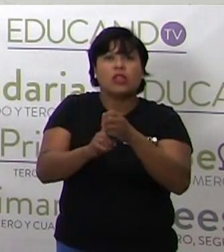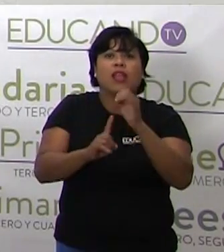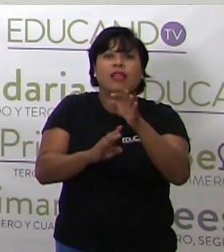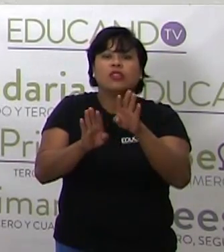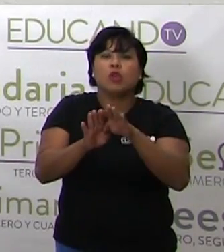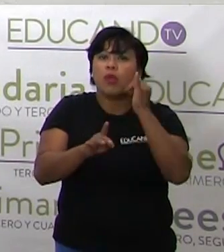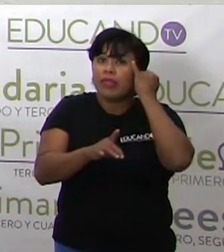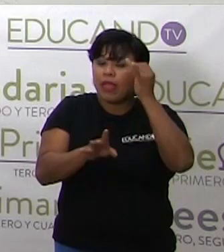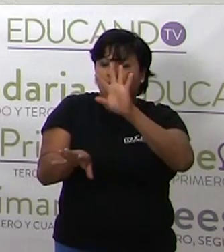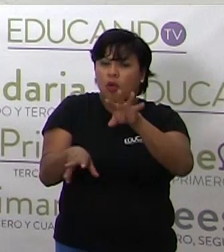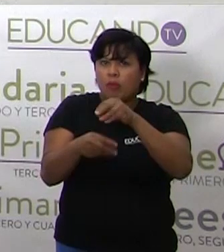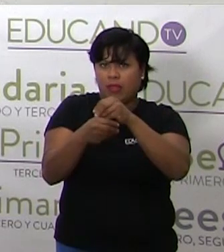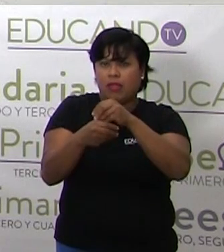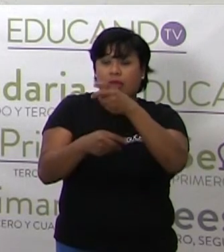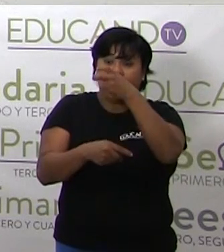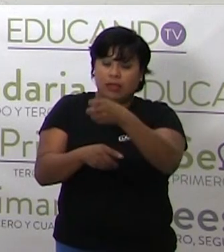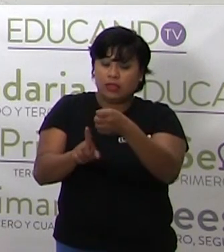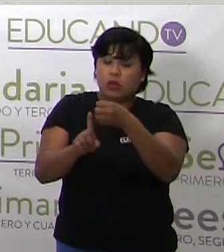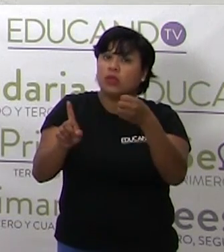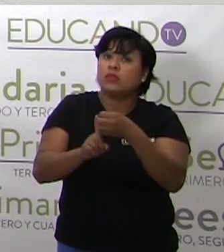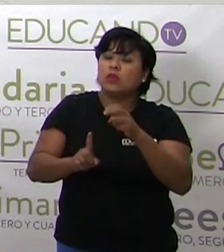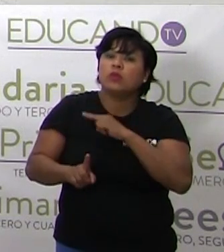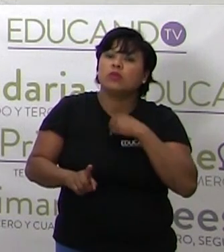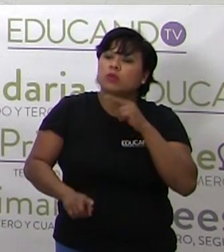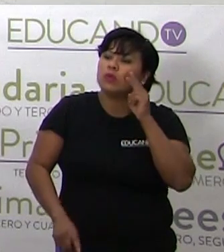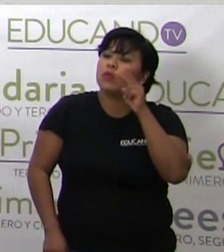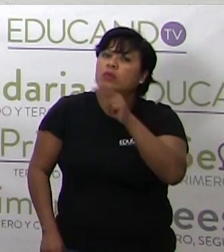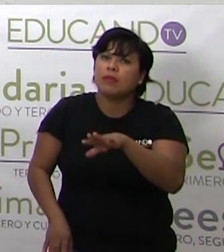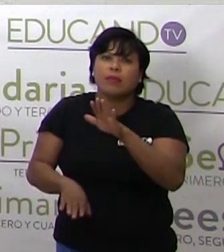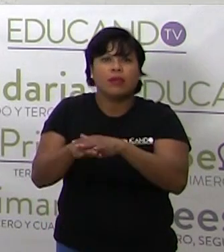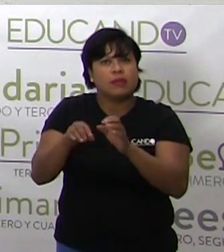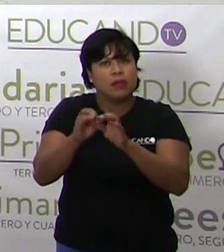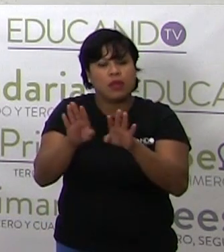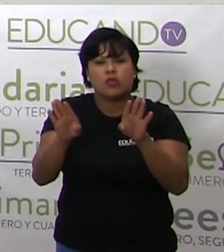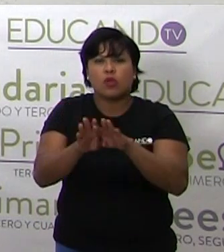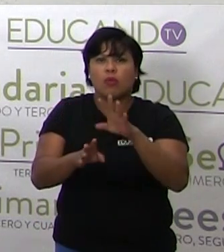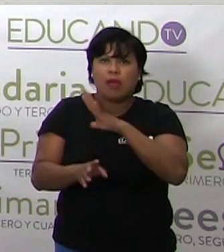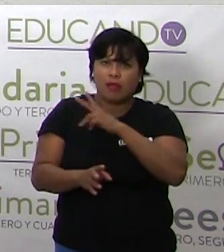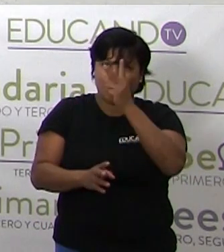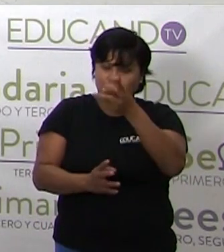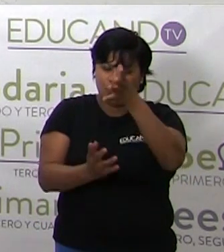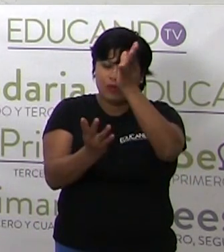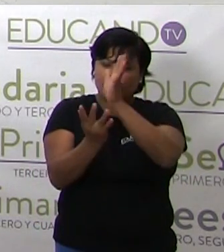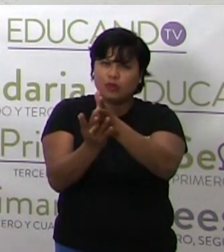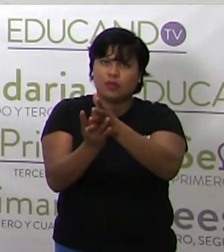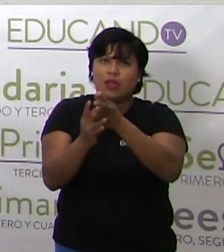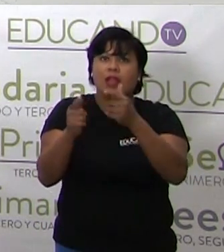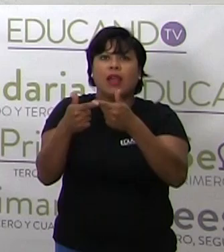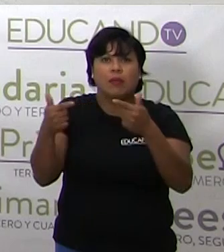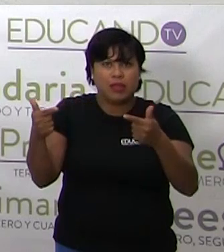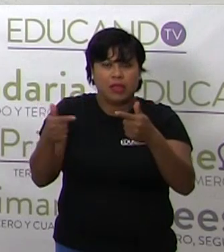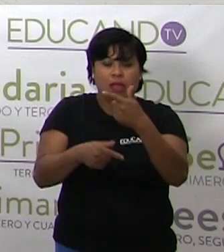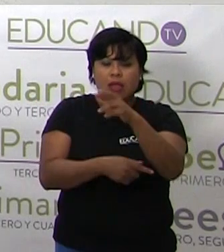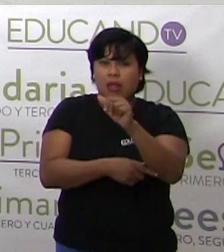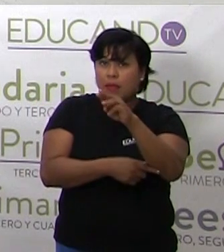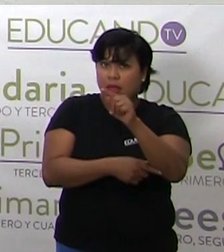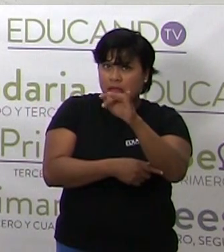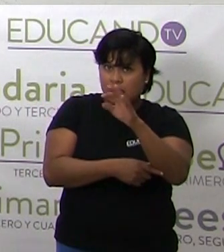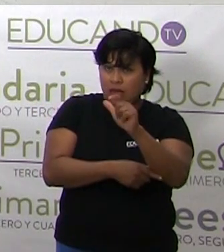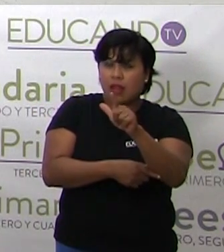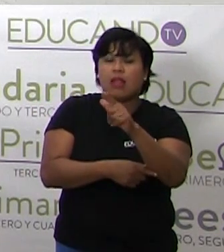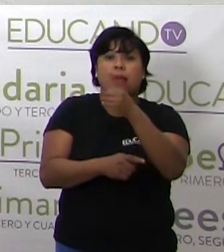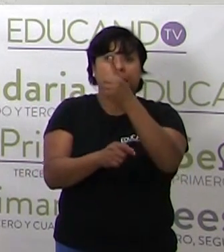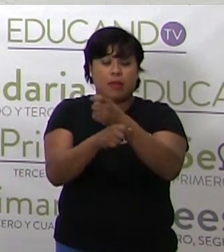completa. Y en esta oración podemos ver claramente dos partes gramaticales. La primera